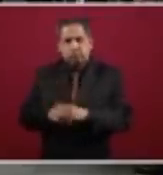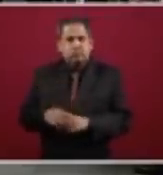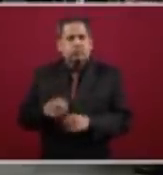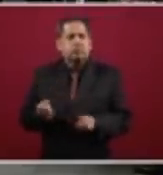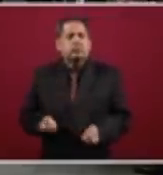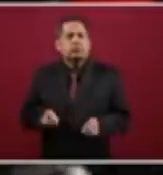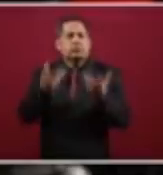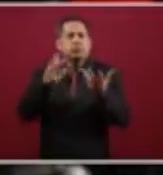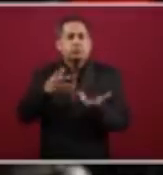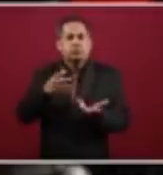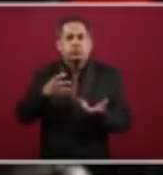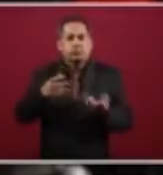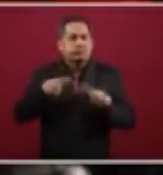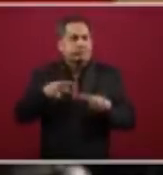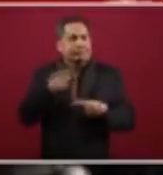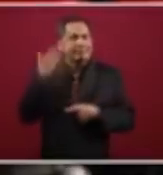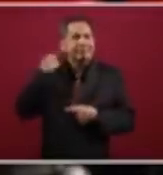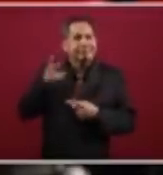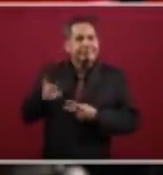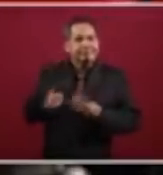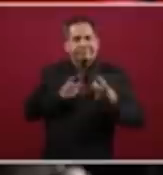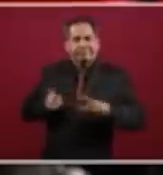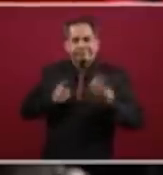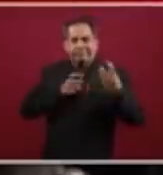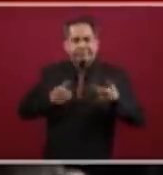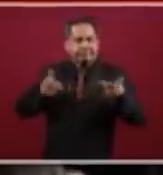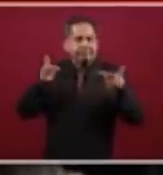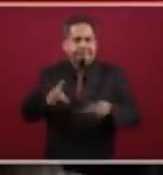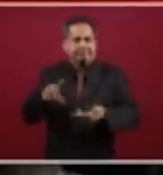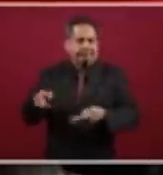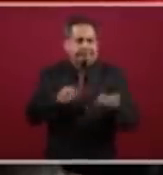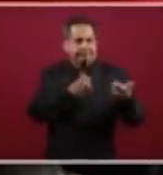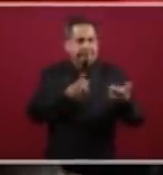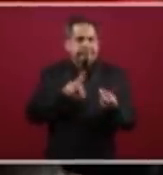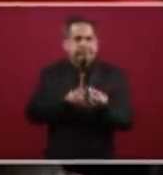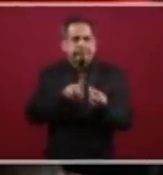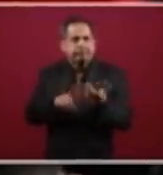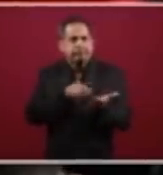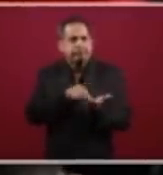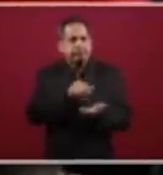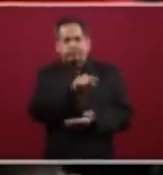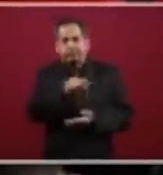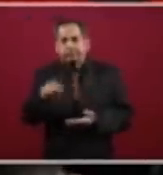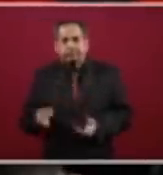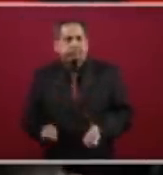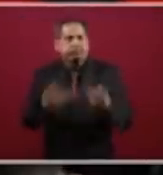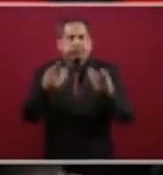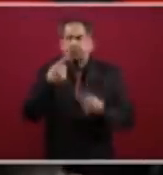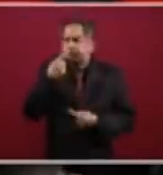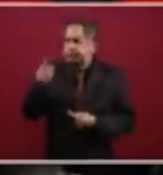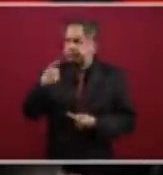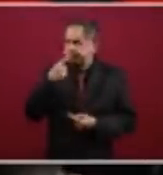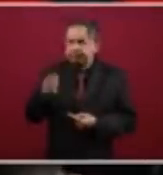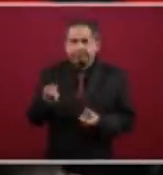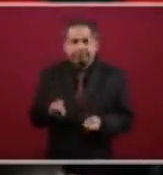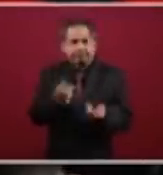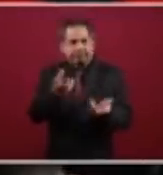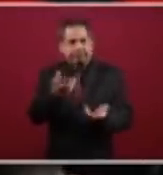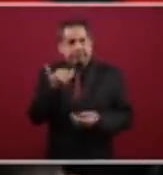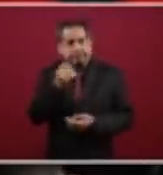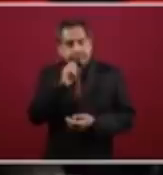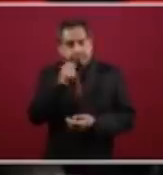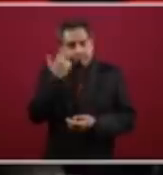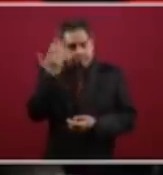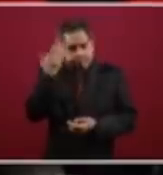lo robado, de los eventos de asalto que han sufrido, en dónde han ocurrido, cuántas denuncias se presentaron. Y